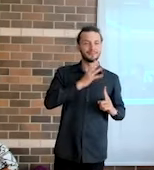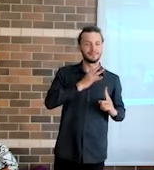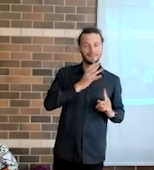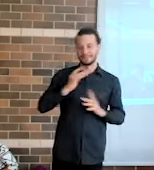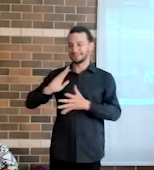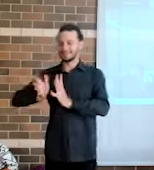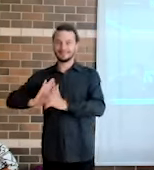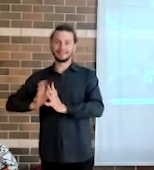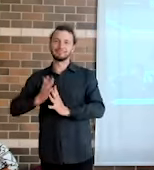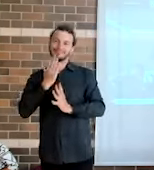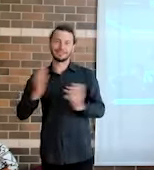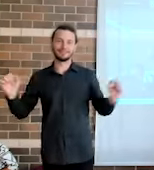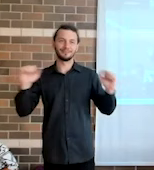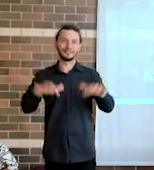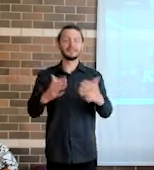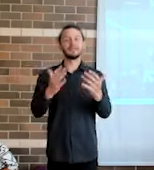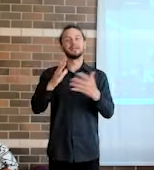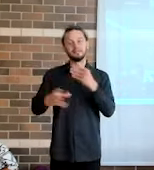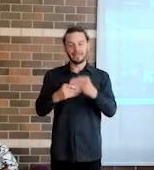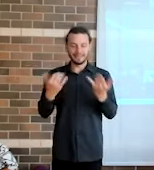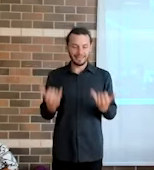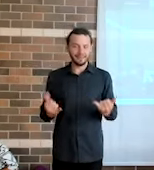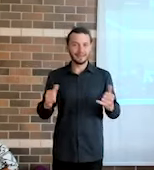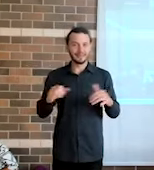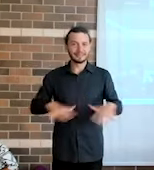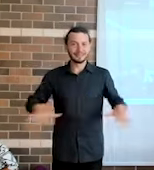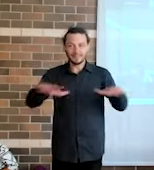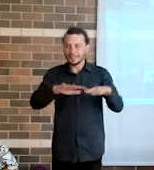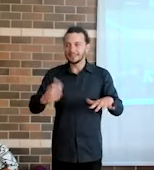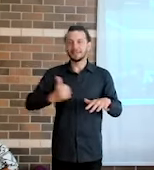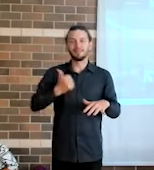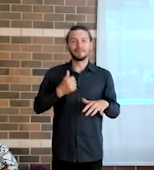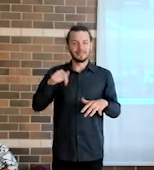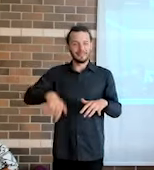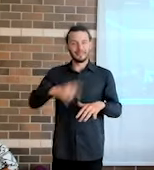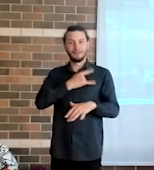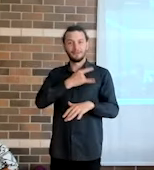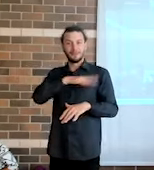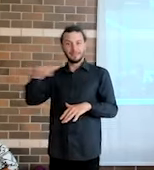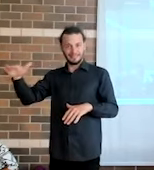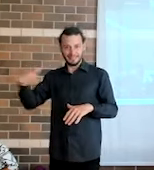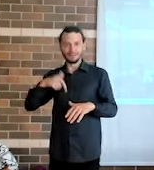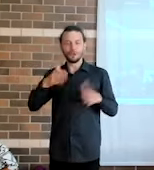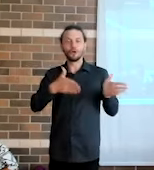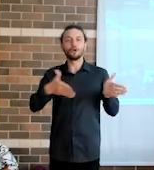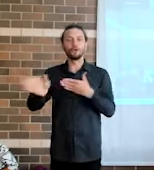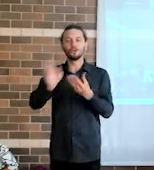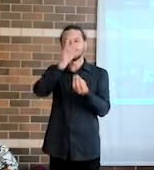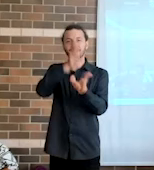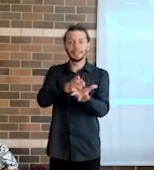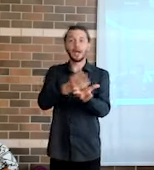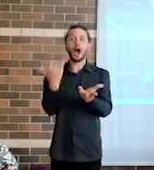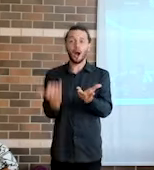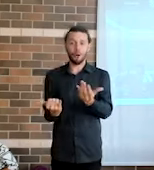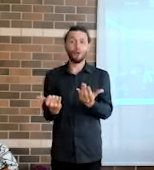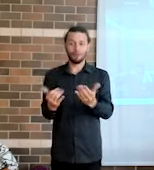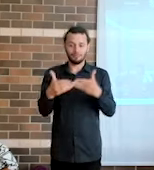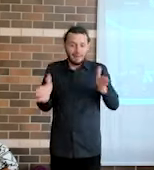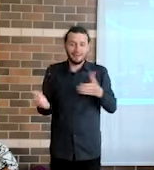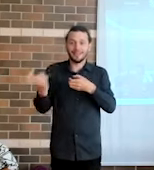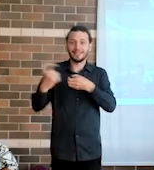este espacio para hacerles la invitación de que en la Universidad de Antioquia tenemos unos cursos en diversidades y estamos en inscripciones.